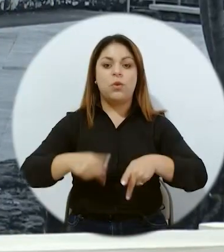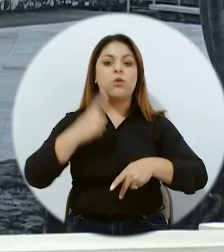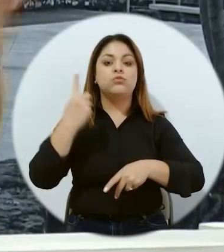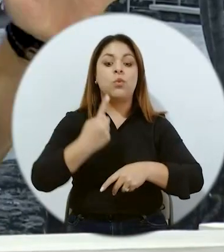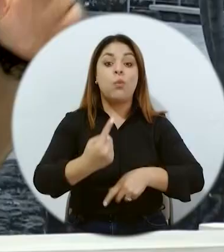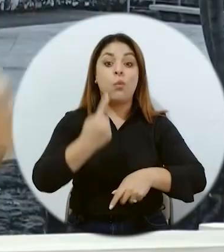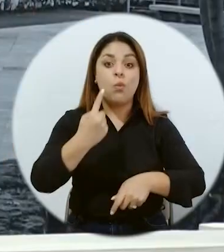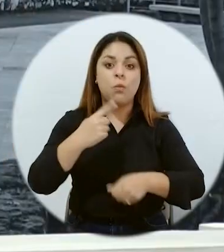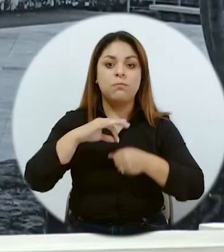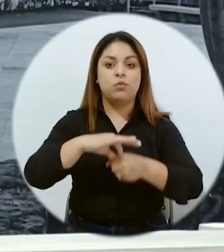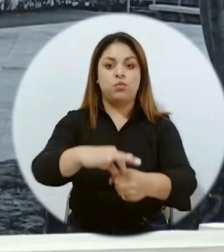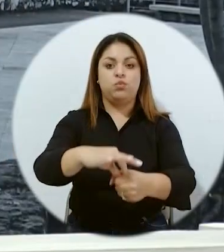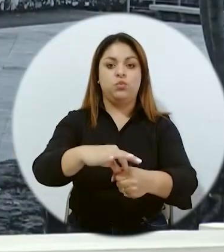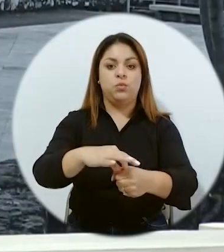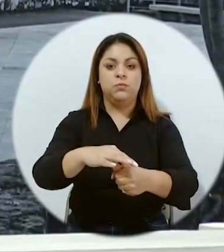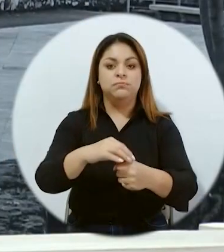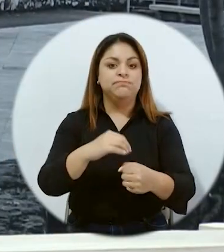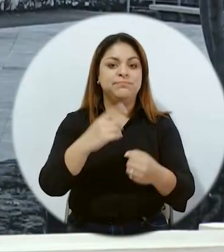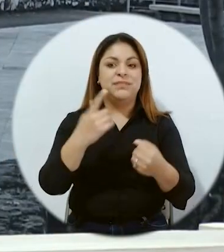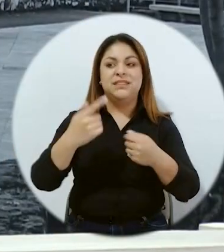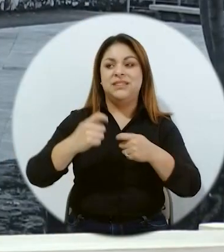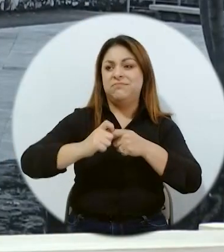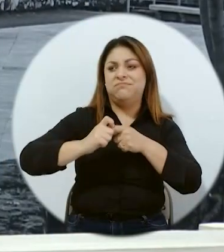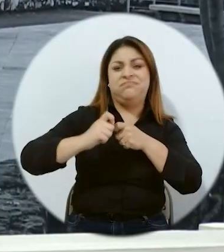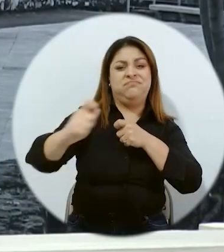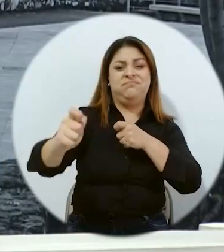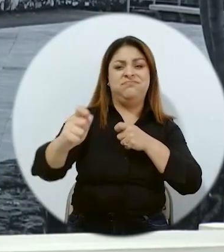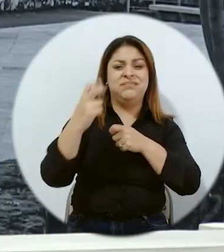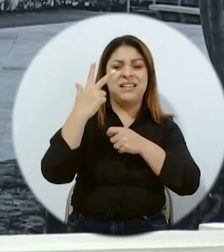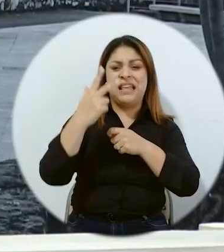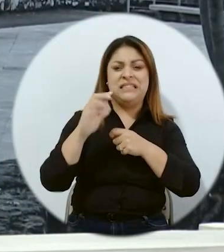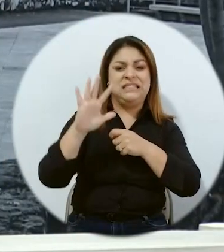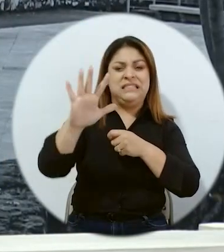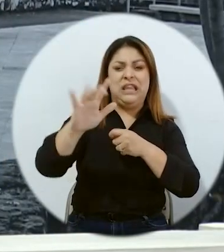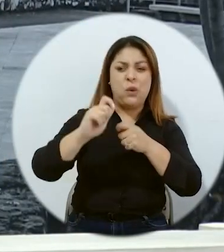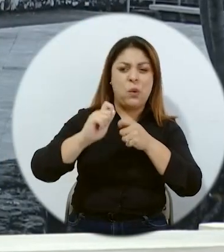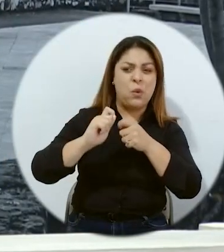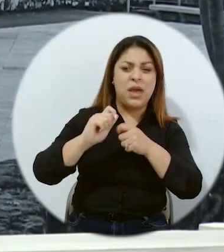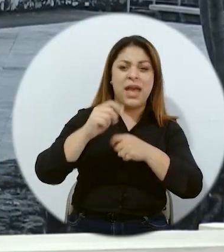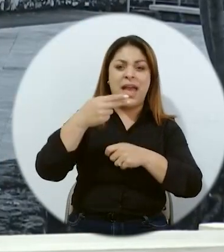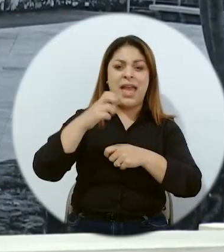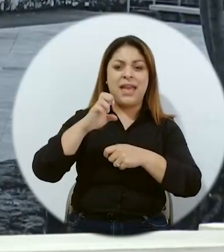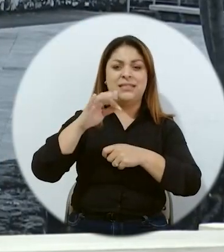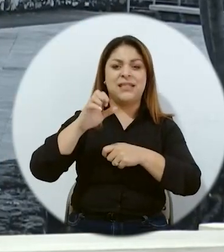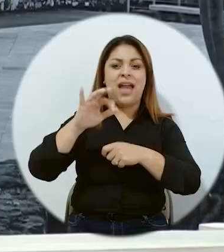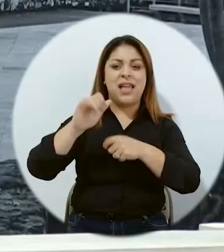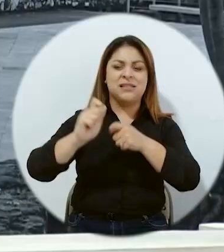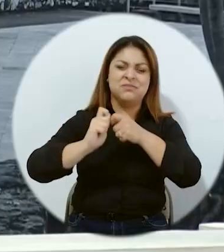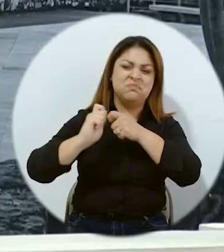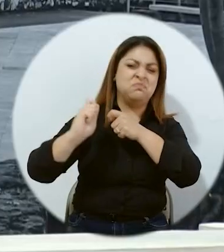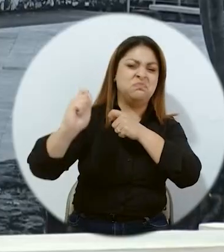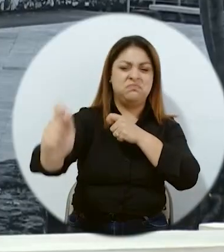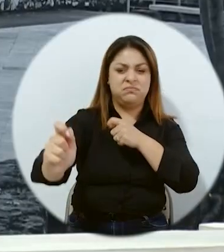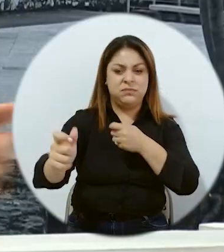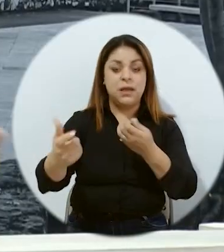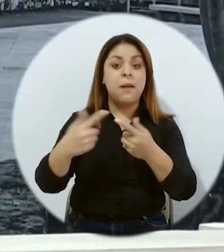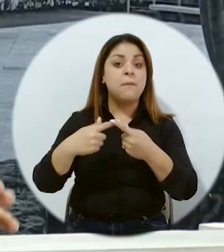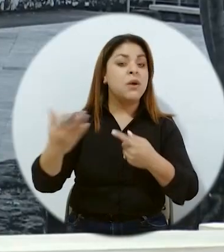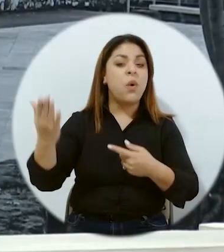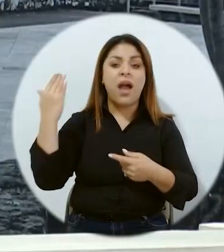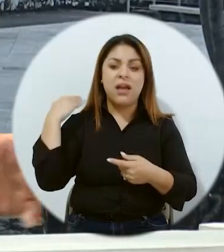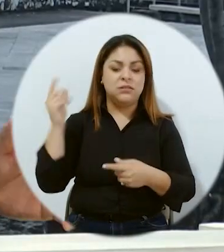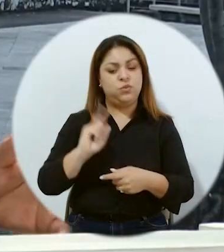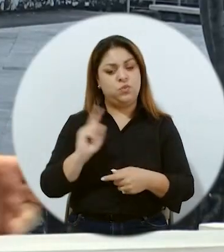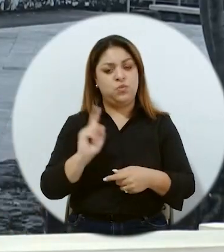producto, en una finca de X hectáreas, ¿verdad? 3, 5, 7 hectáreas. Pero esa misma finca, 80 años atrás, era una finca que